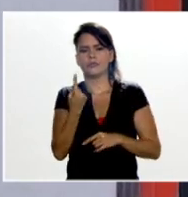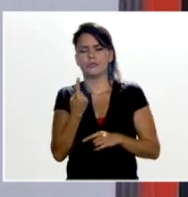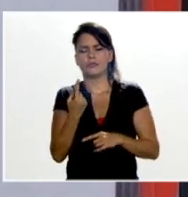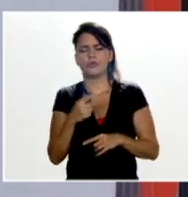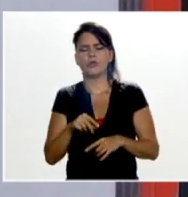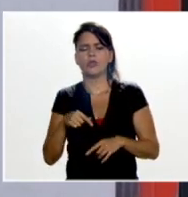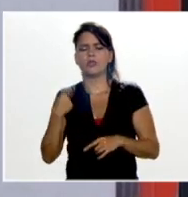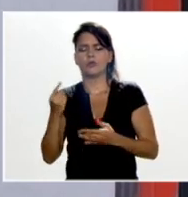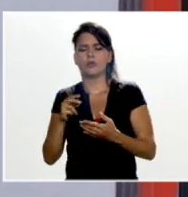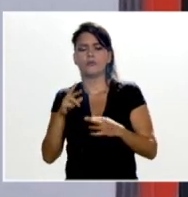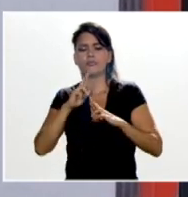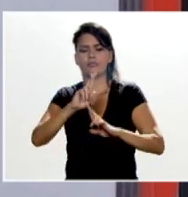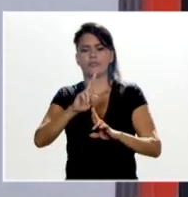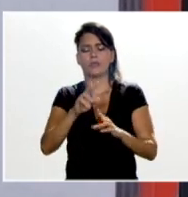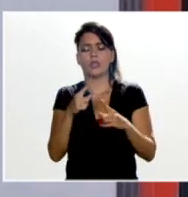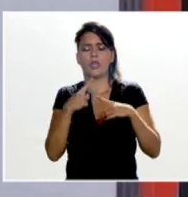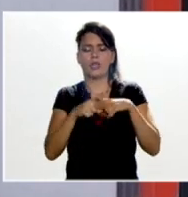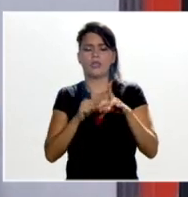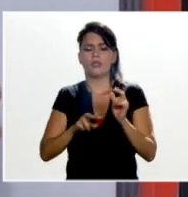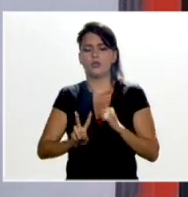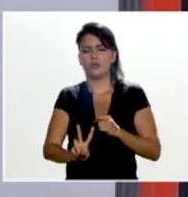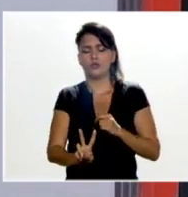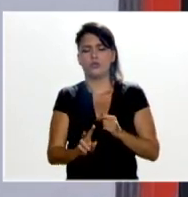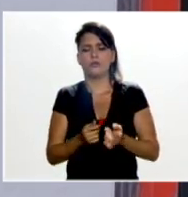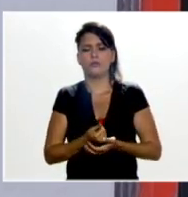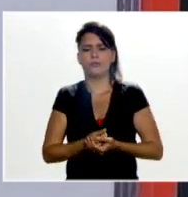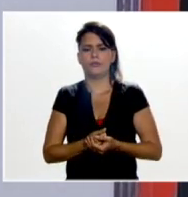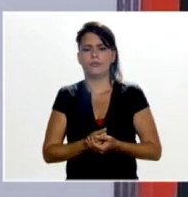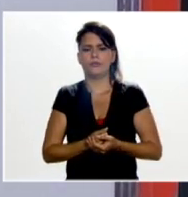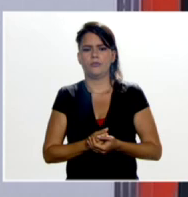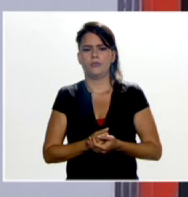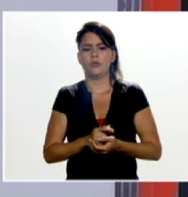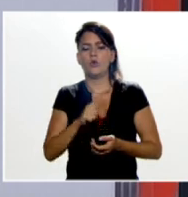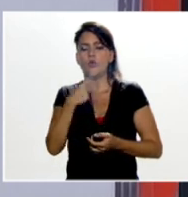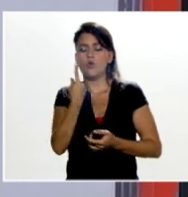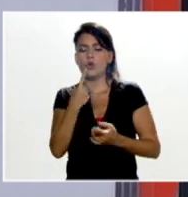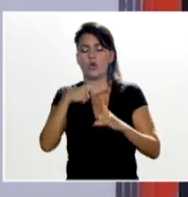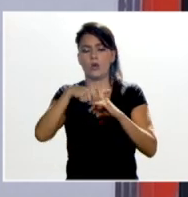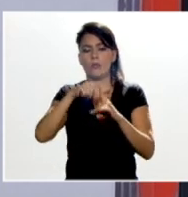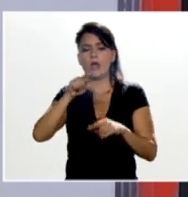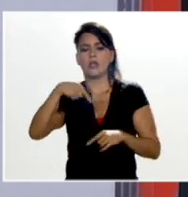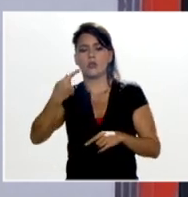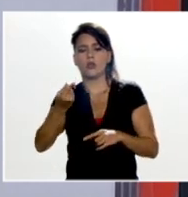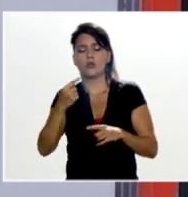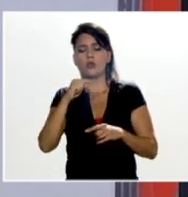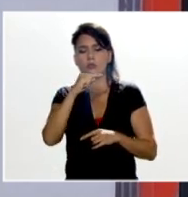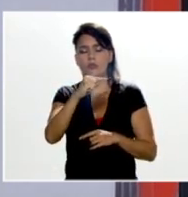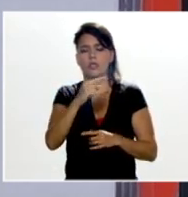y el segundo, el x sub 2. Uno con el más y uno con el menos. Entonces, aquí sería menos 5 más